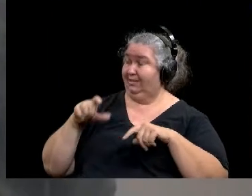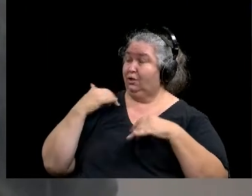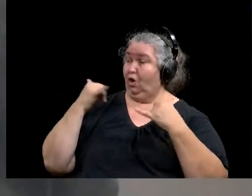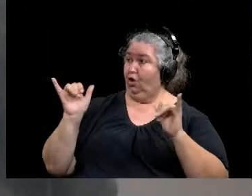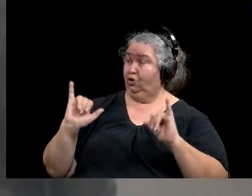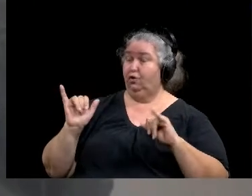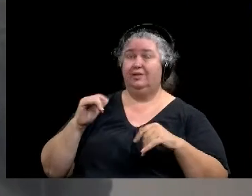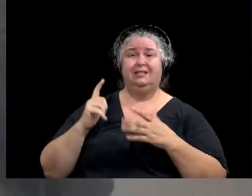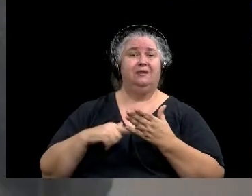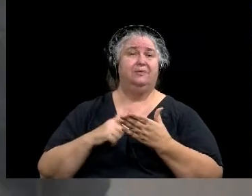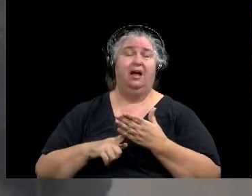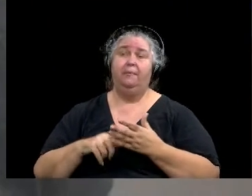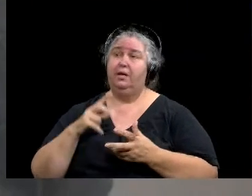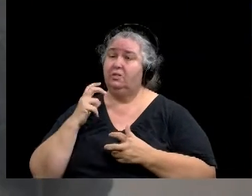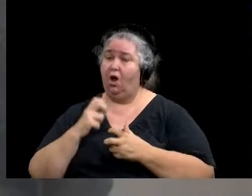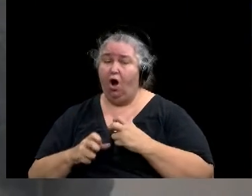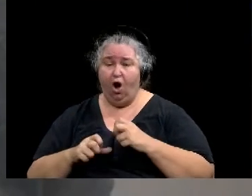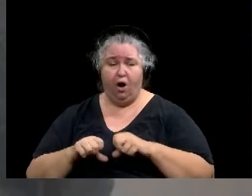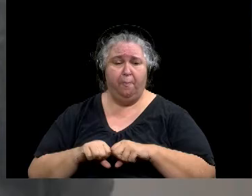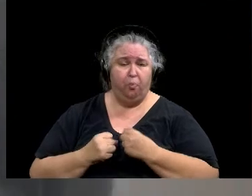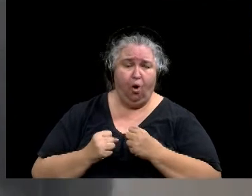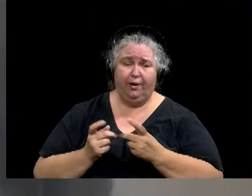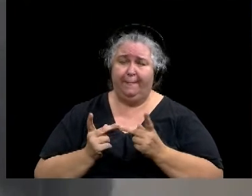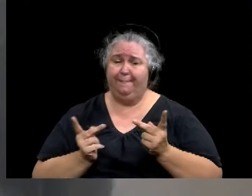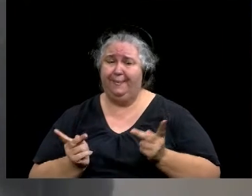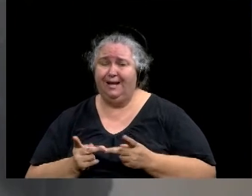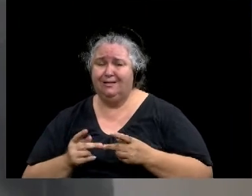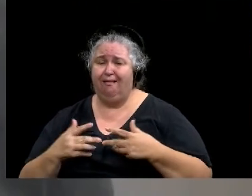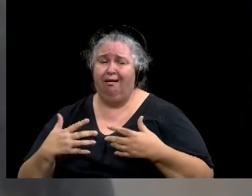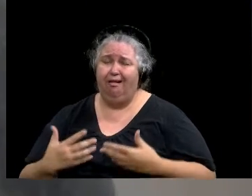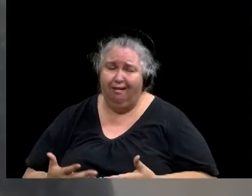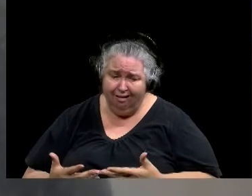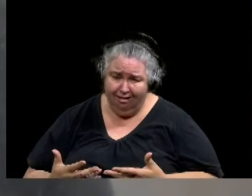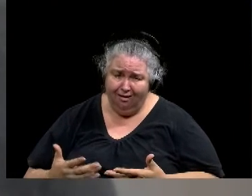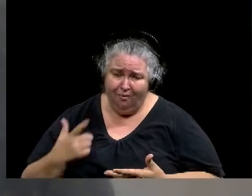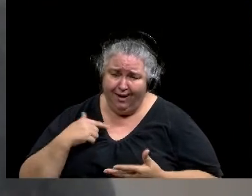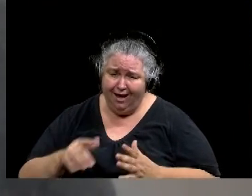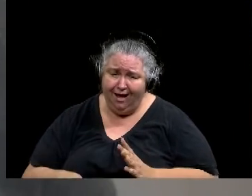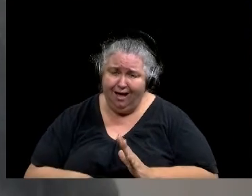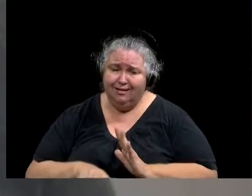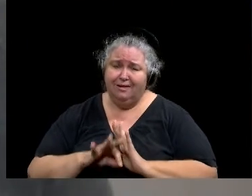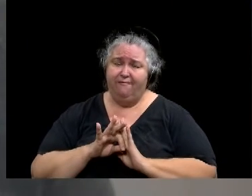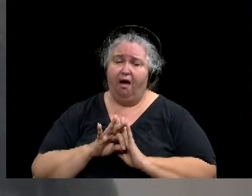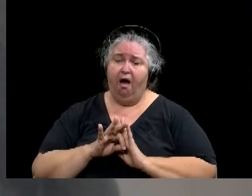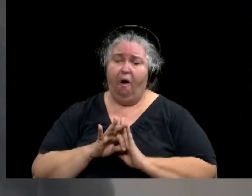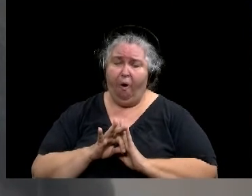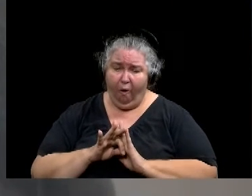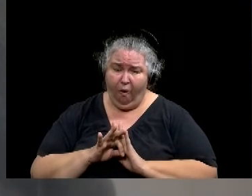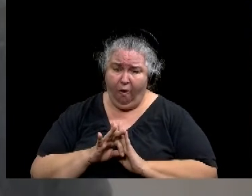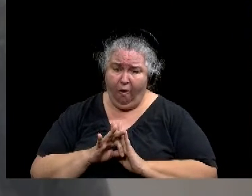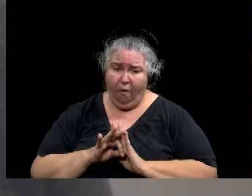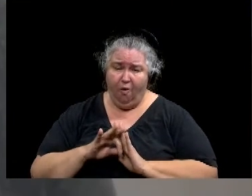a veces que es en los duros lugares lugares y podemos